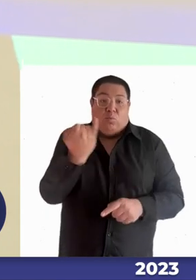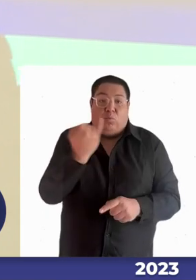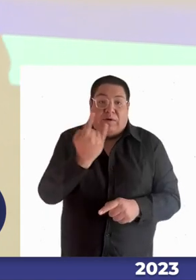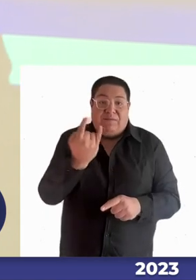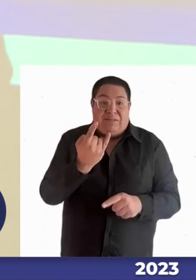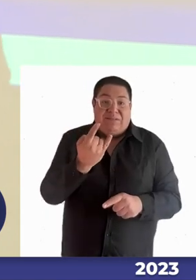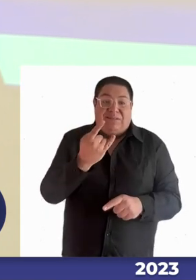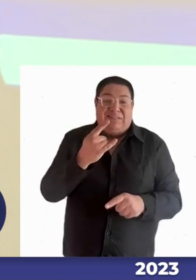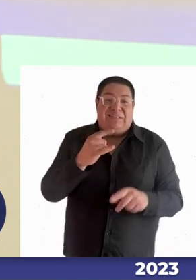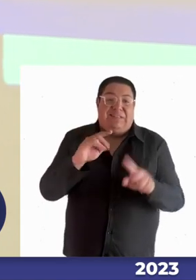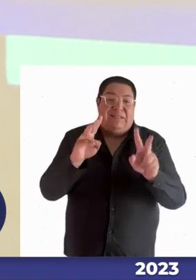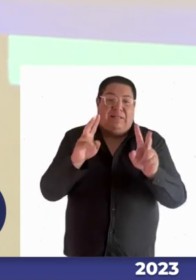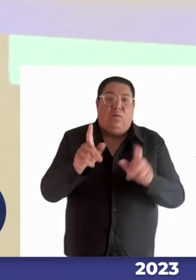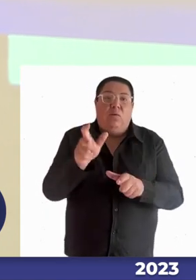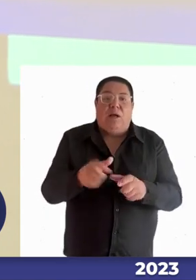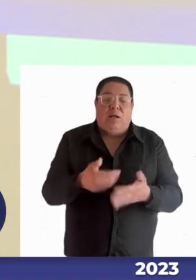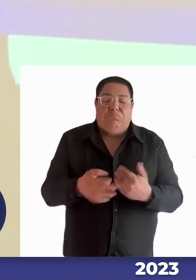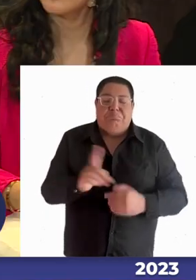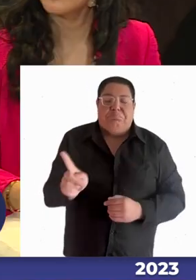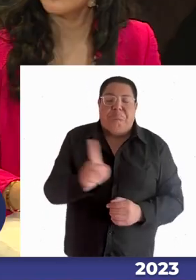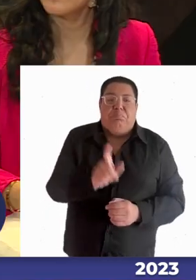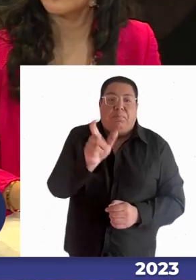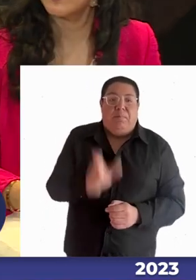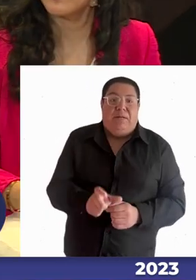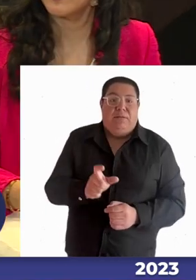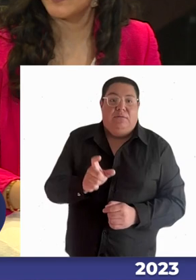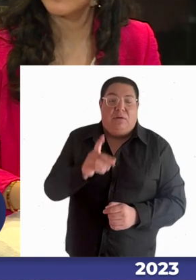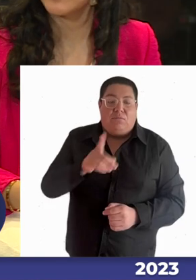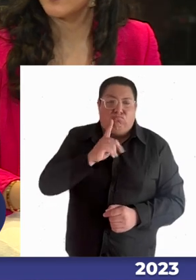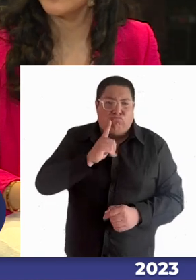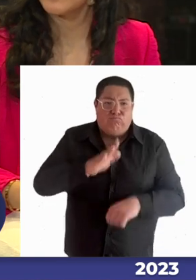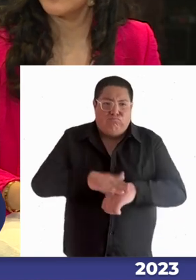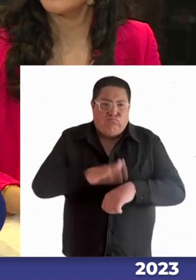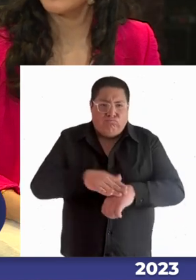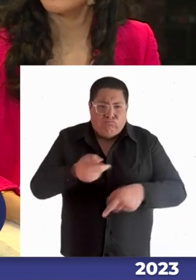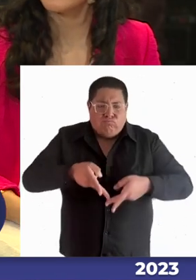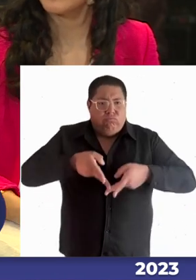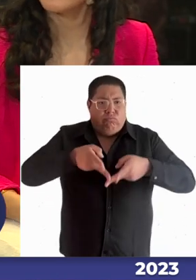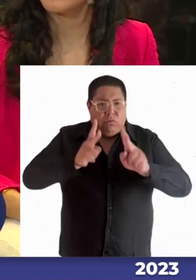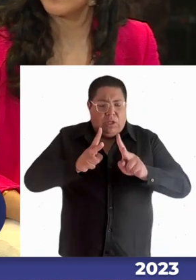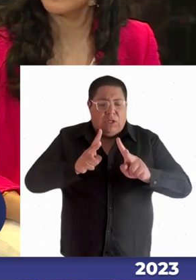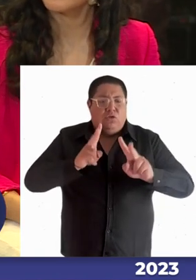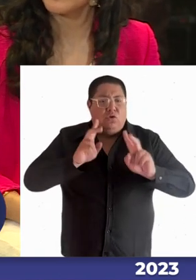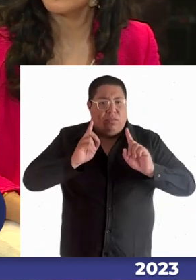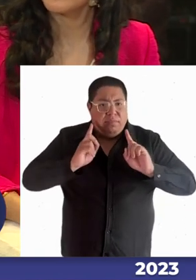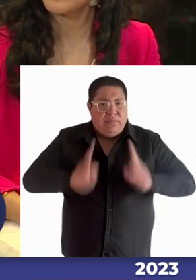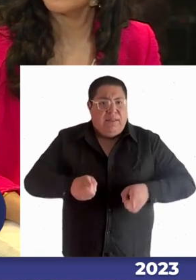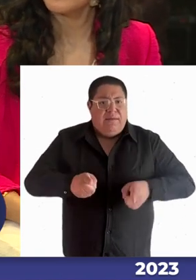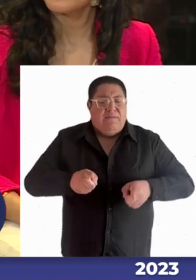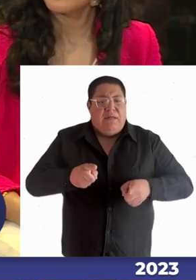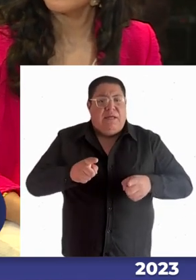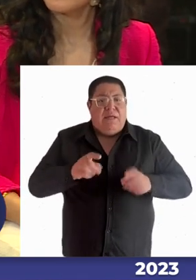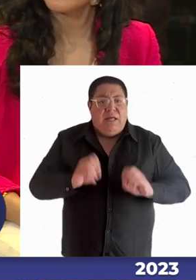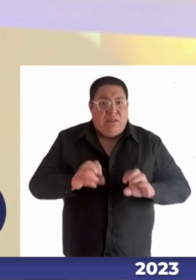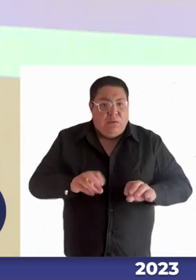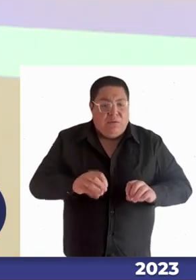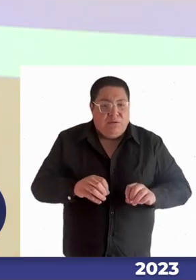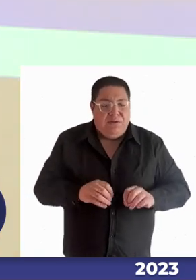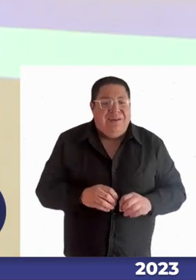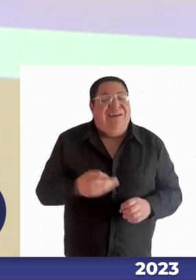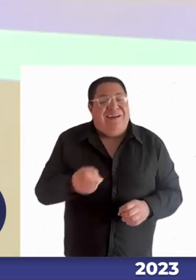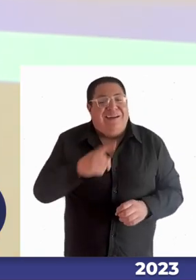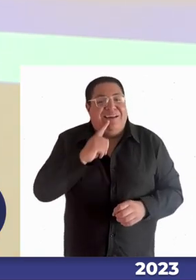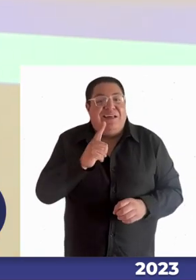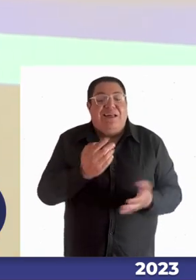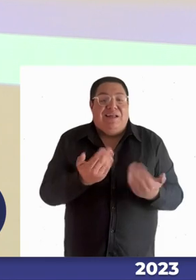una persona con discapacidad ejerce su derecho a la educación en esa institución requiere de un equipo